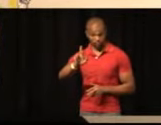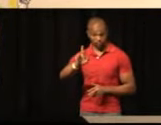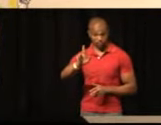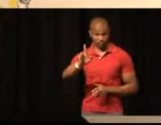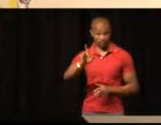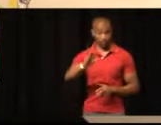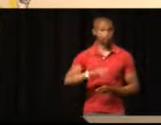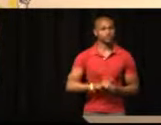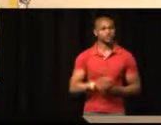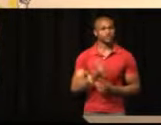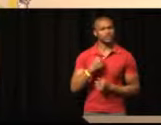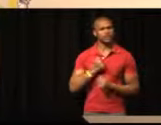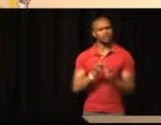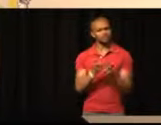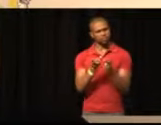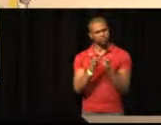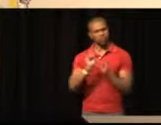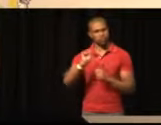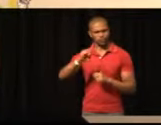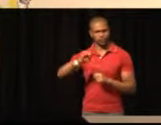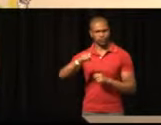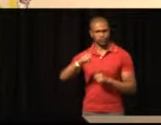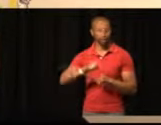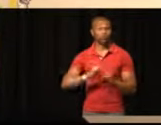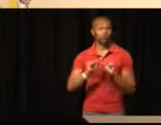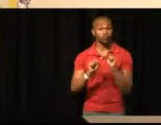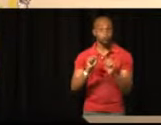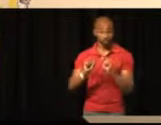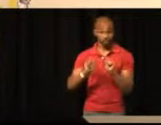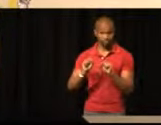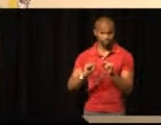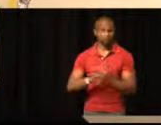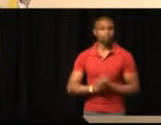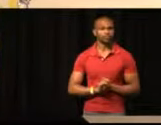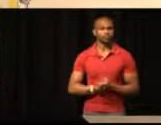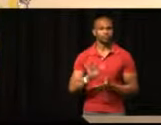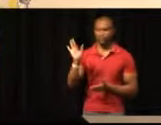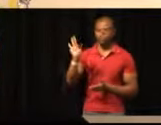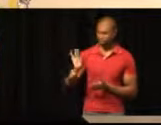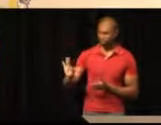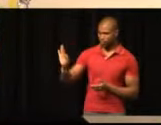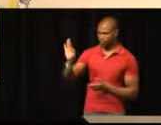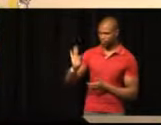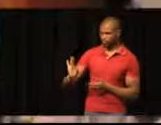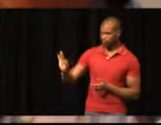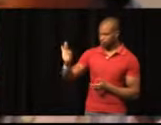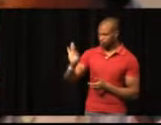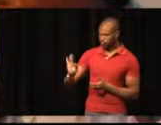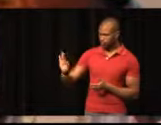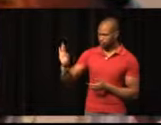Roger, yo me he dado cuenta que la